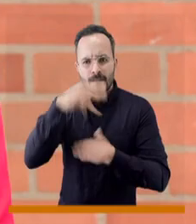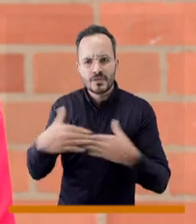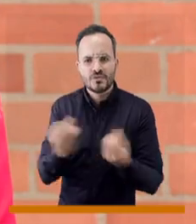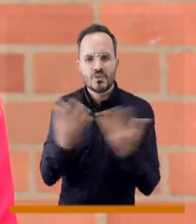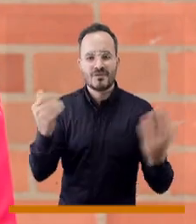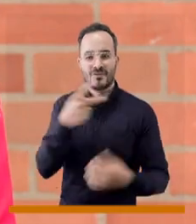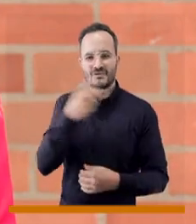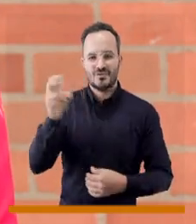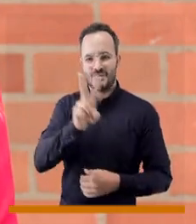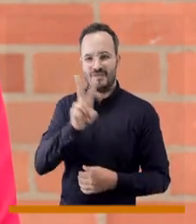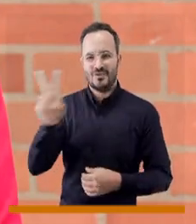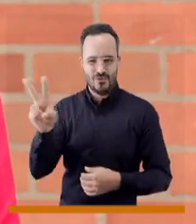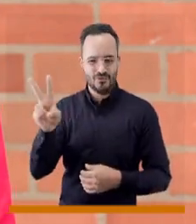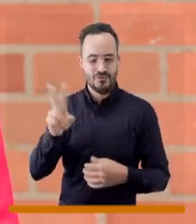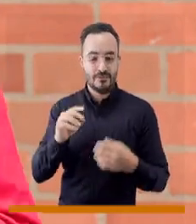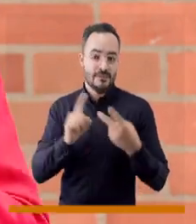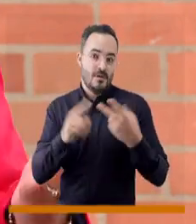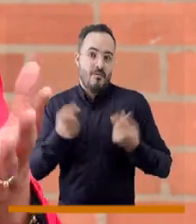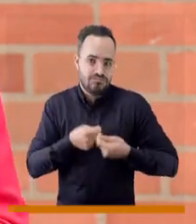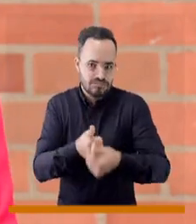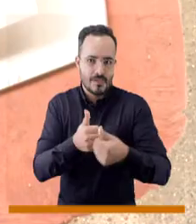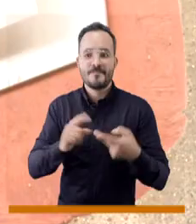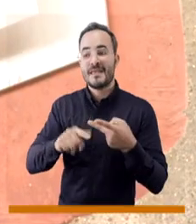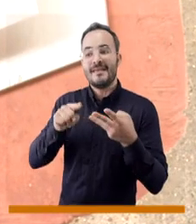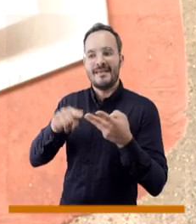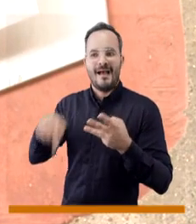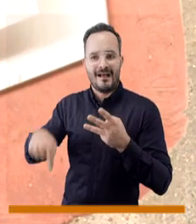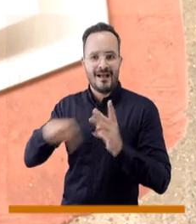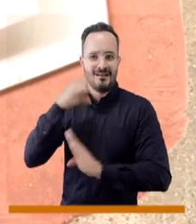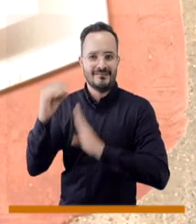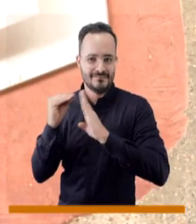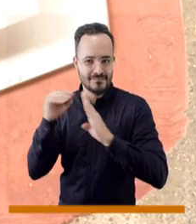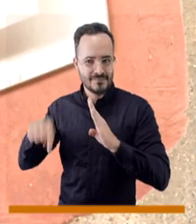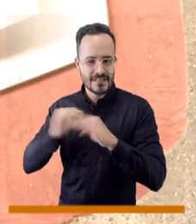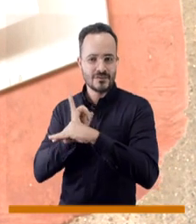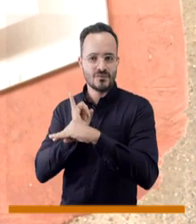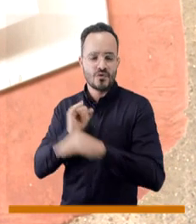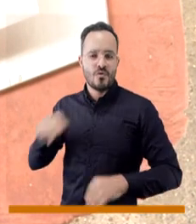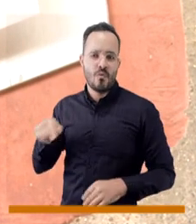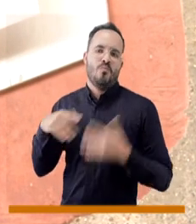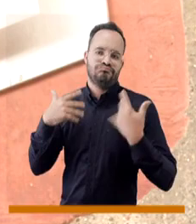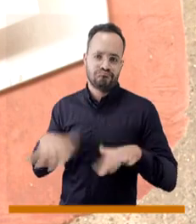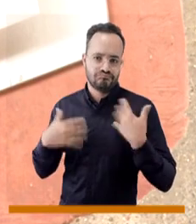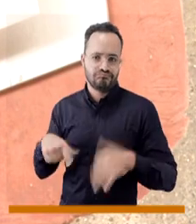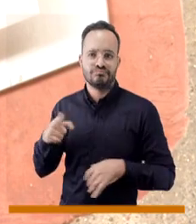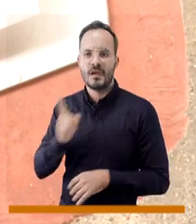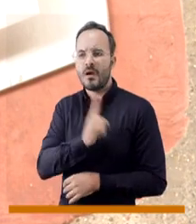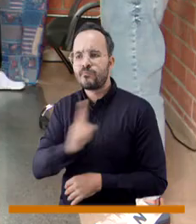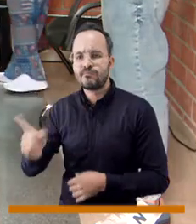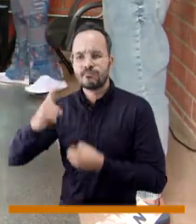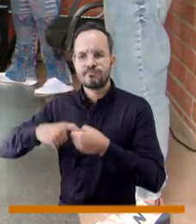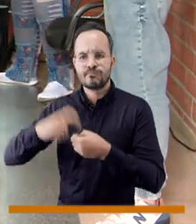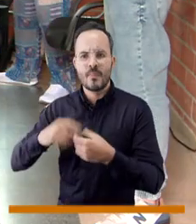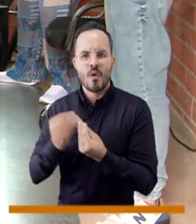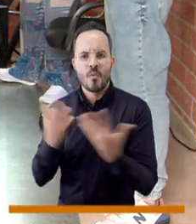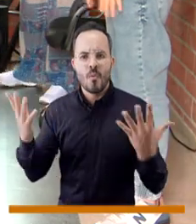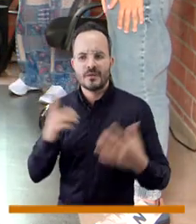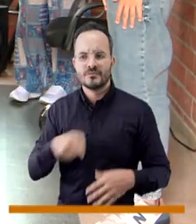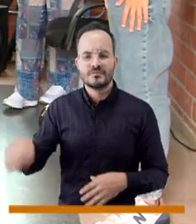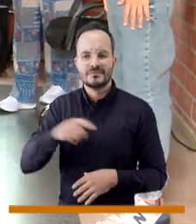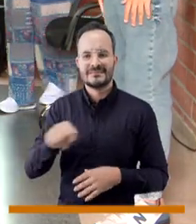de 222 niños. Y pues donde nos encontramos, en la institución educativa Guillermo Vélez Vélez,